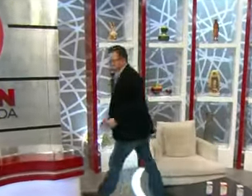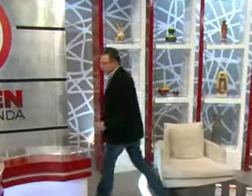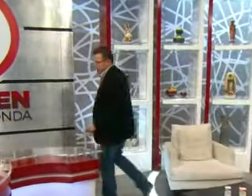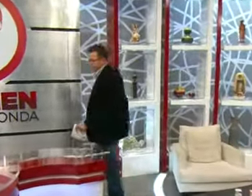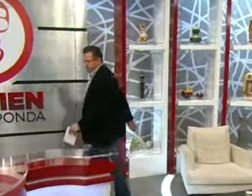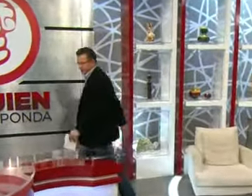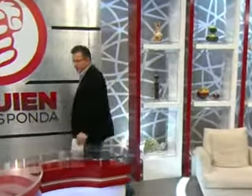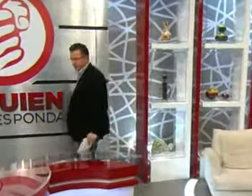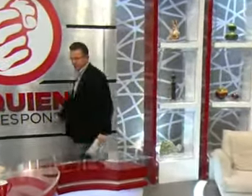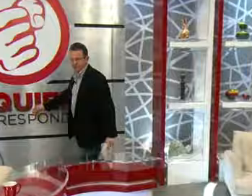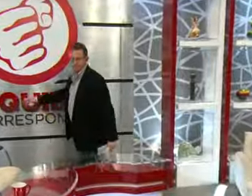pasa? ¿Tenemos respuesta?